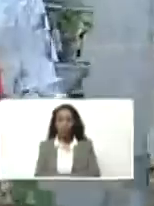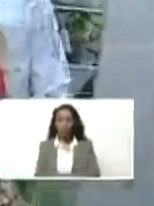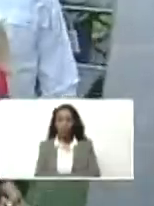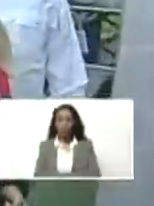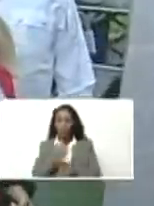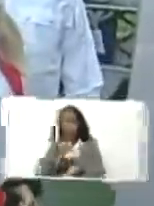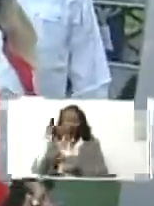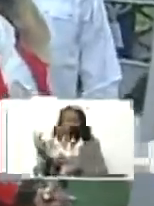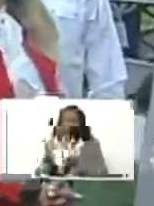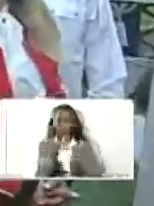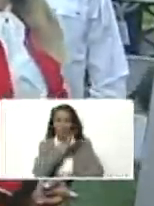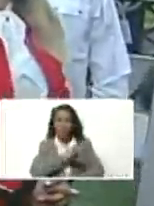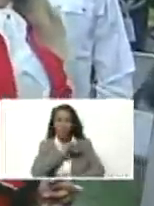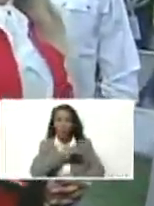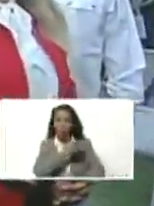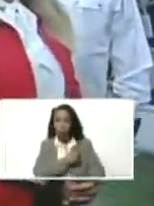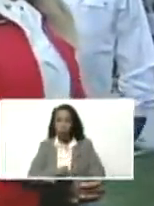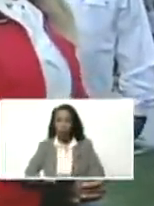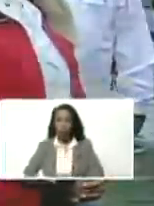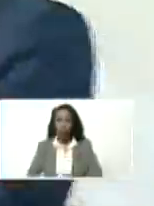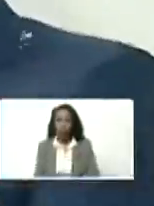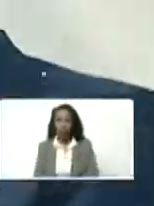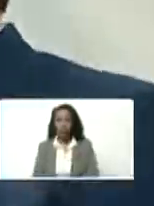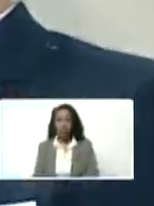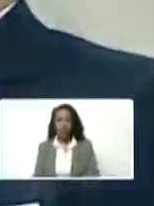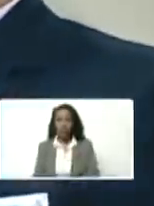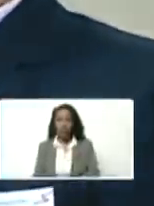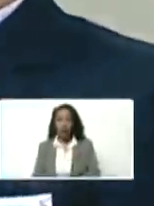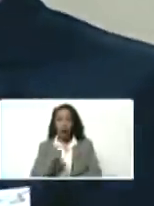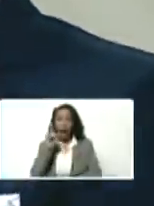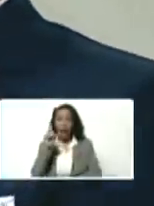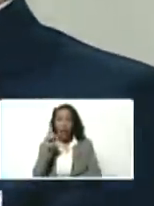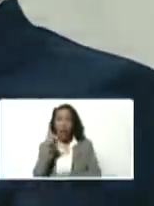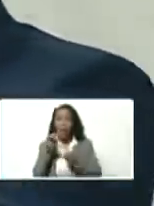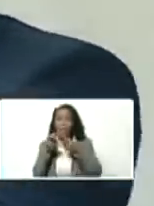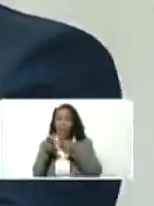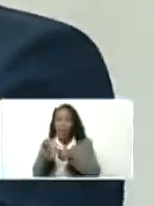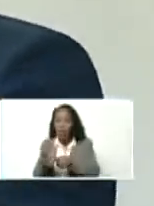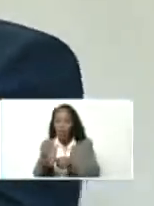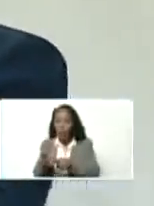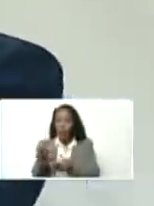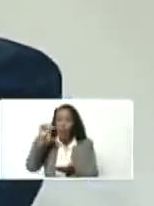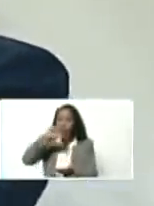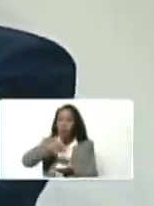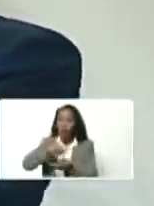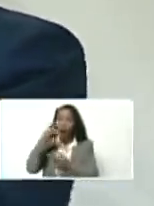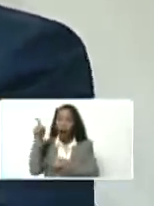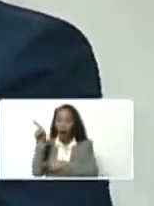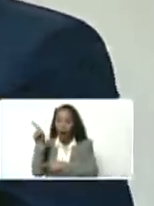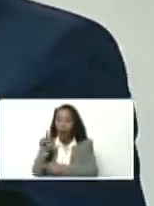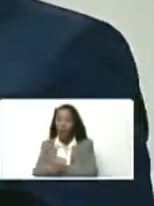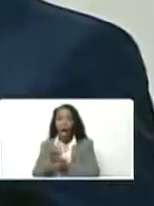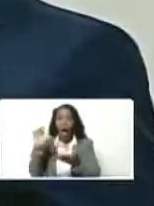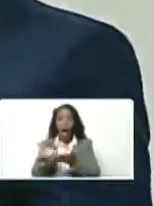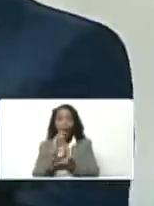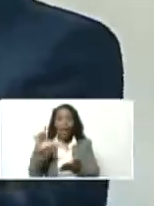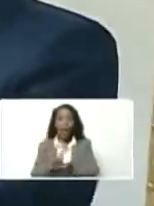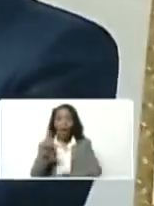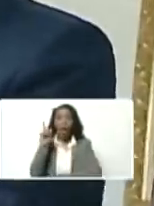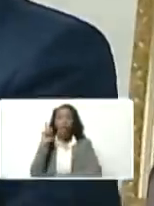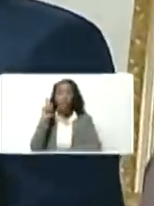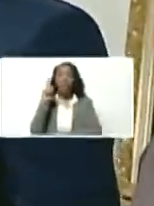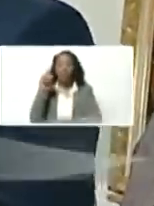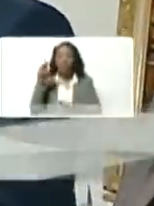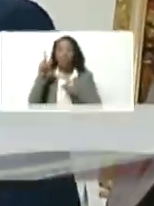Bienvenido, señor presidente. Hay un archivo de película iraní. Qué bueno. Hay un libro, se llama Tío Soleimani,